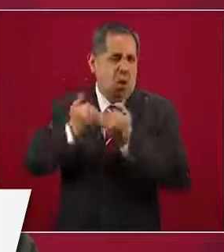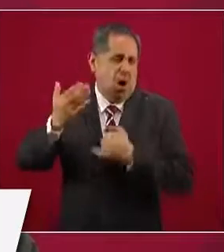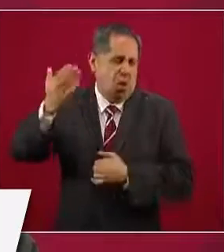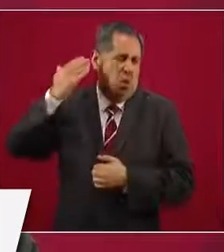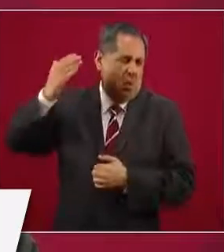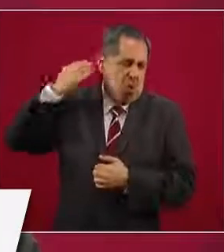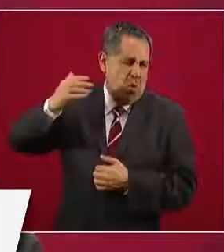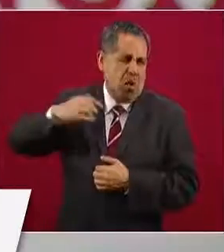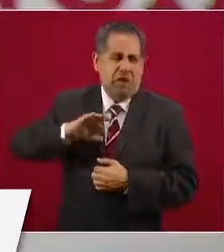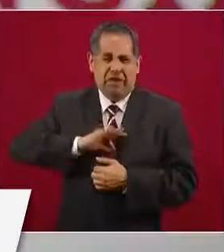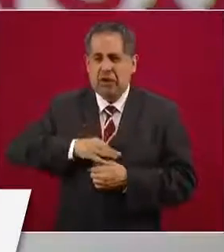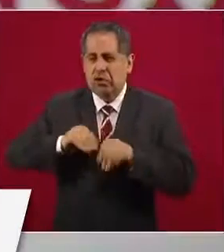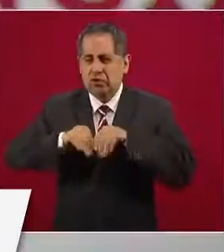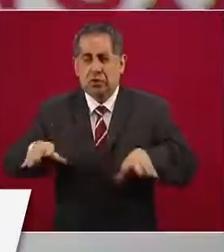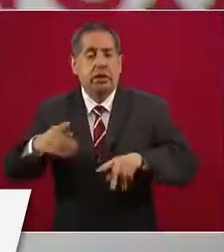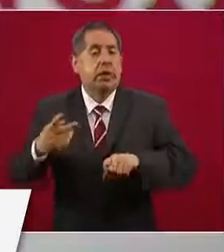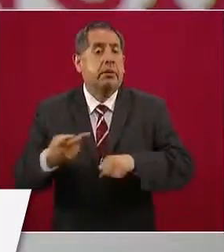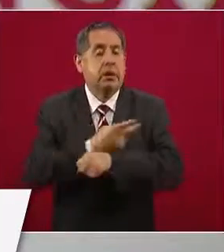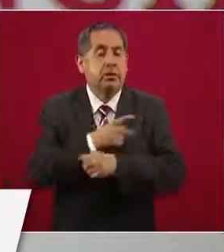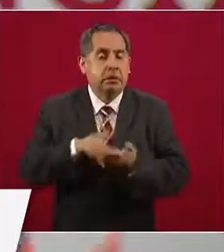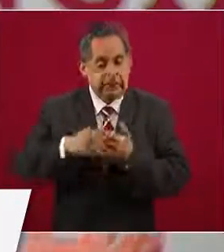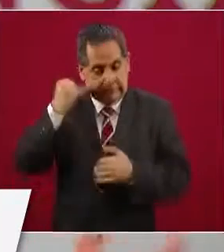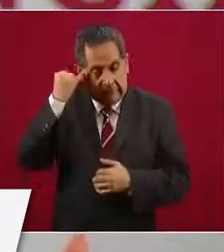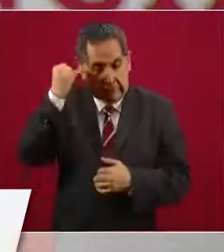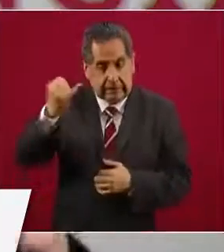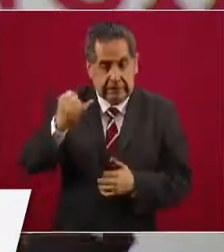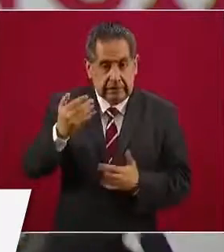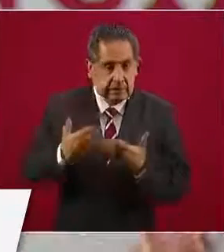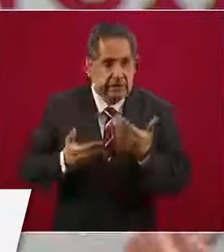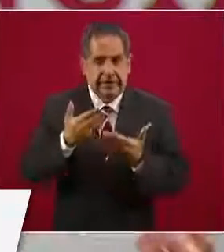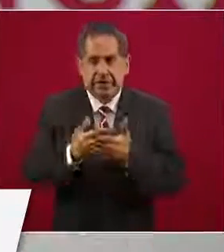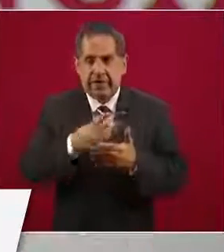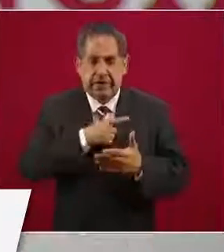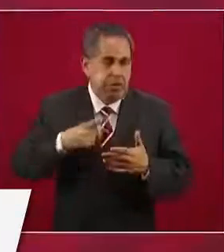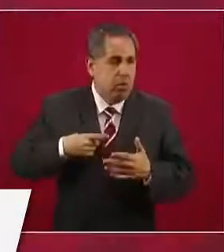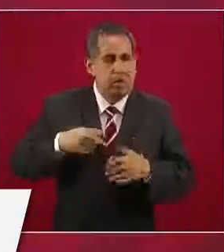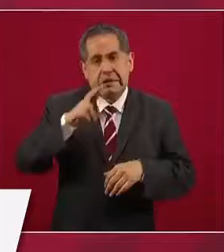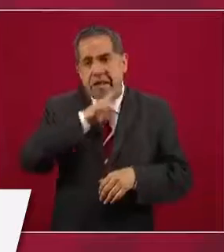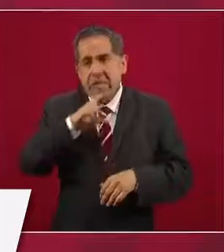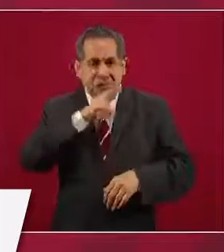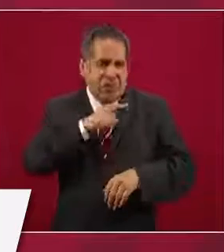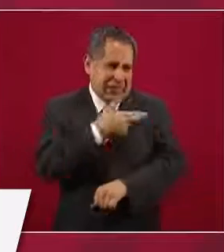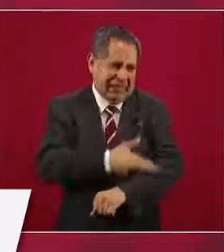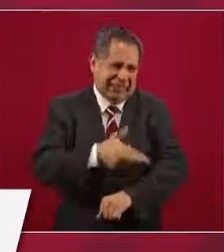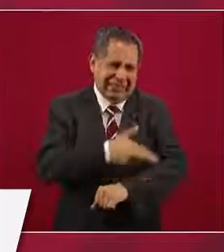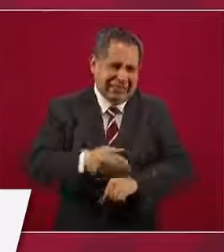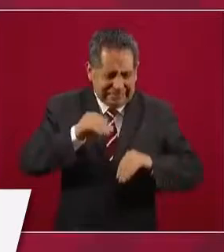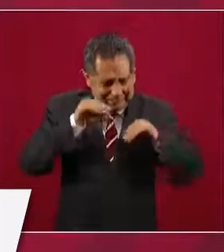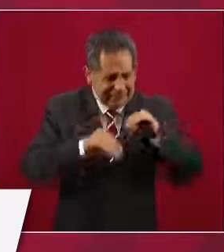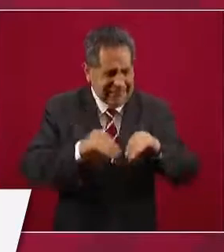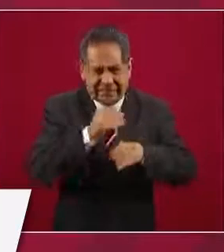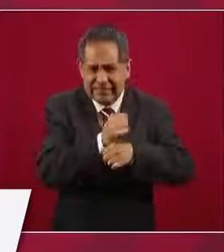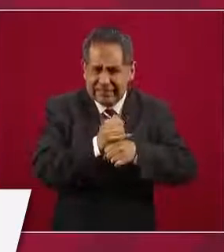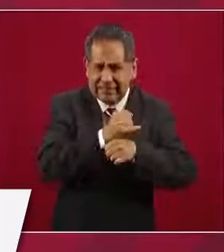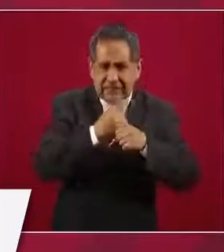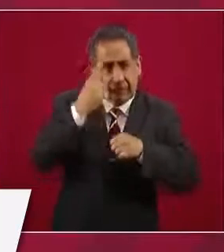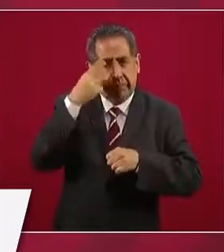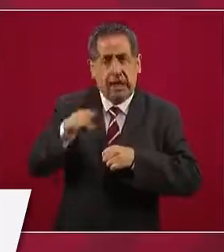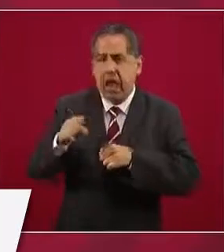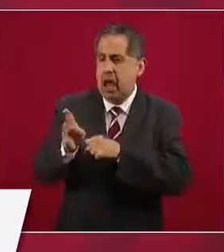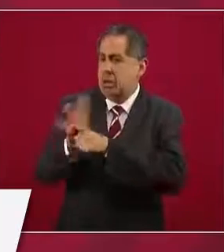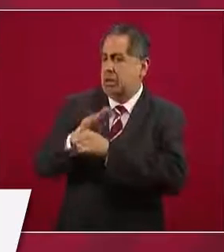enfermedades infecciosas se planteó que había que responder de manera inmediata a la epidemia